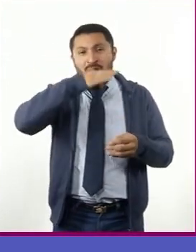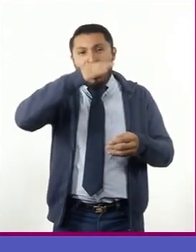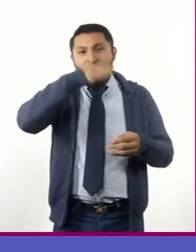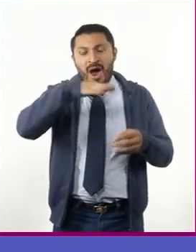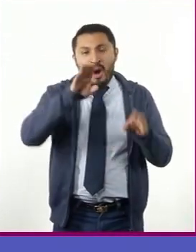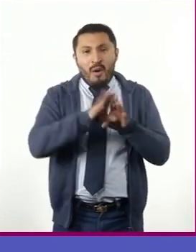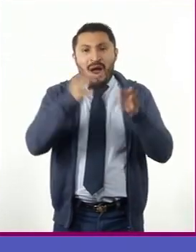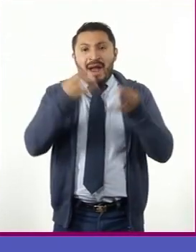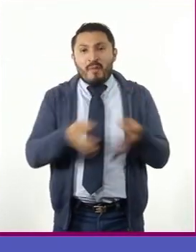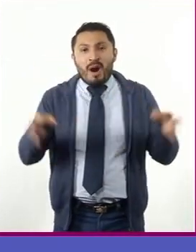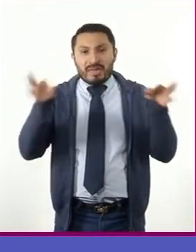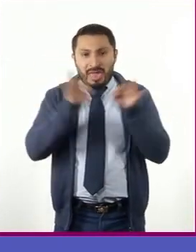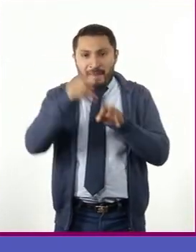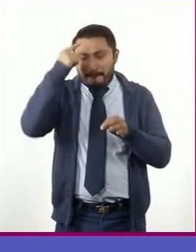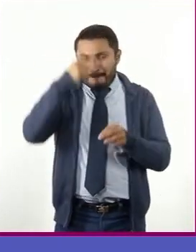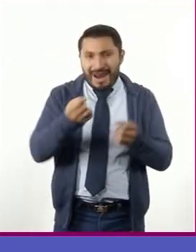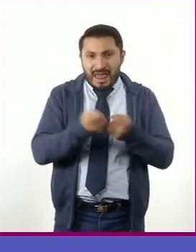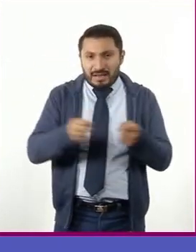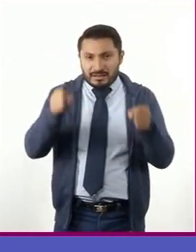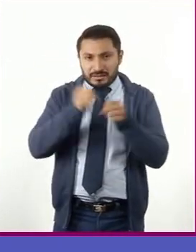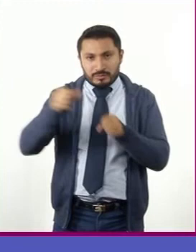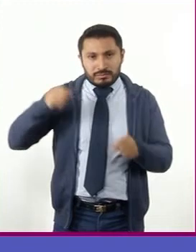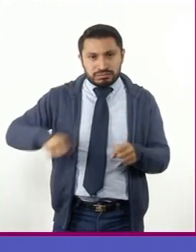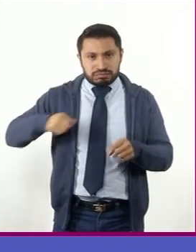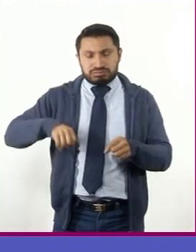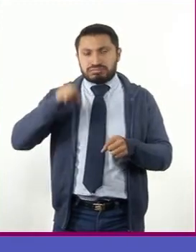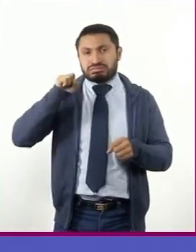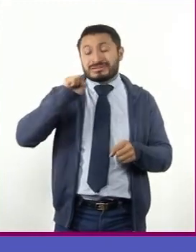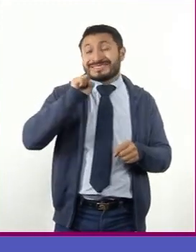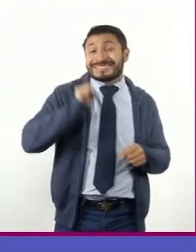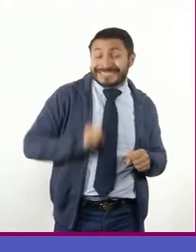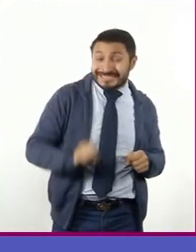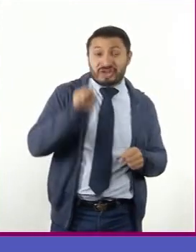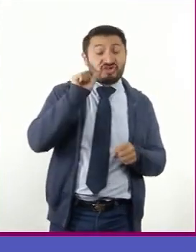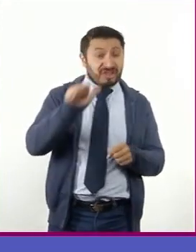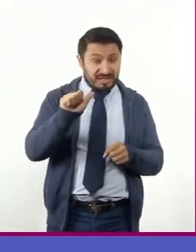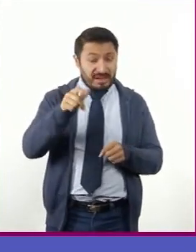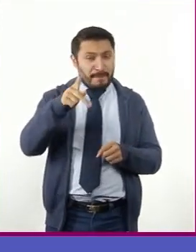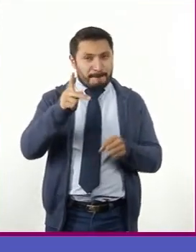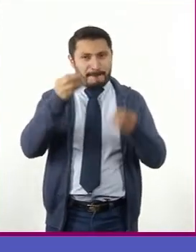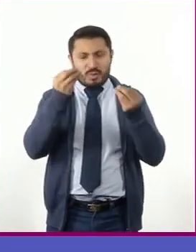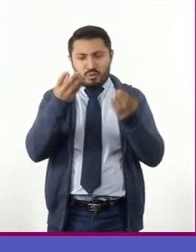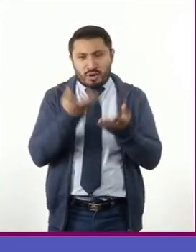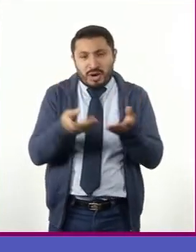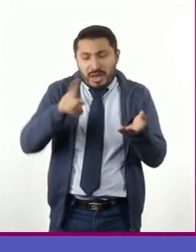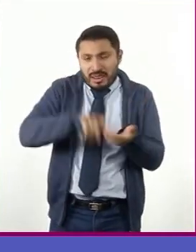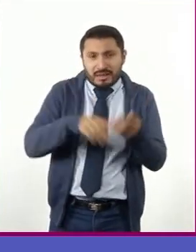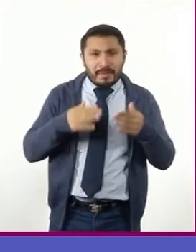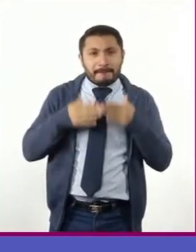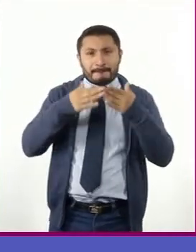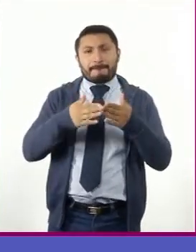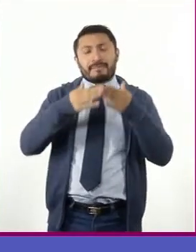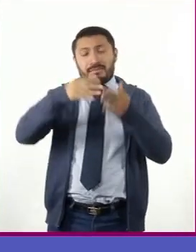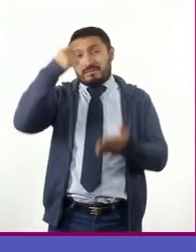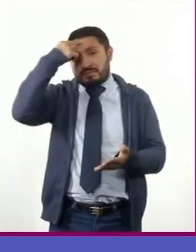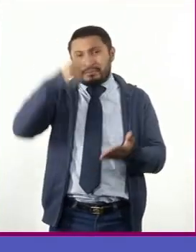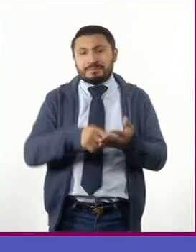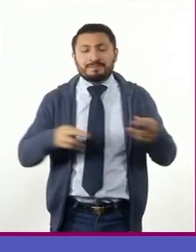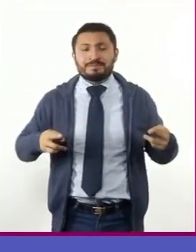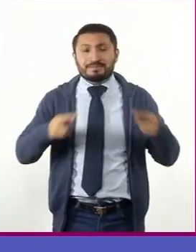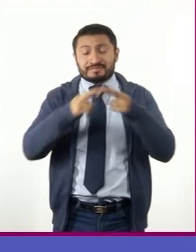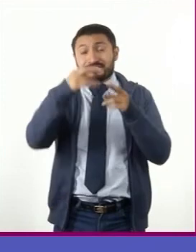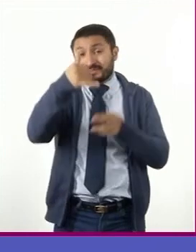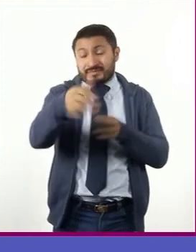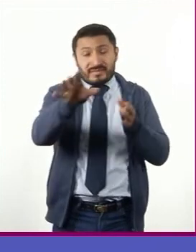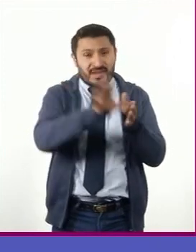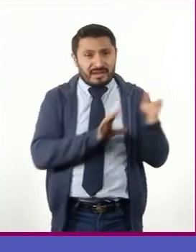eran importantes para aquella sociedad en el siglo XVI. Por ejemplo, muchas de ellas están en el marco de las creencias religiosas y del